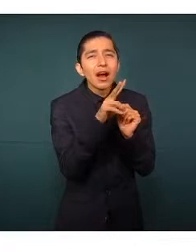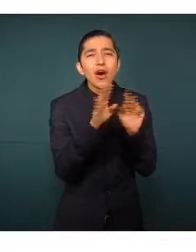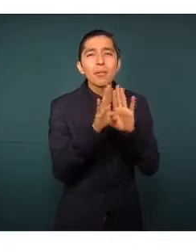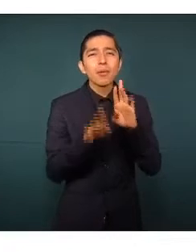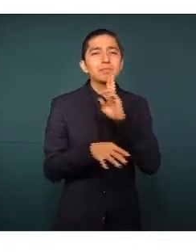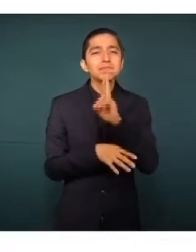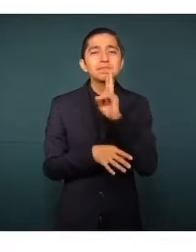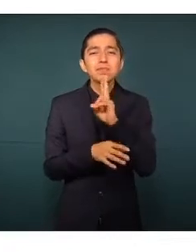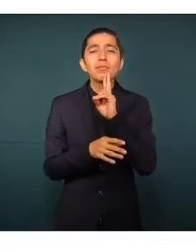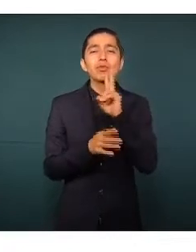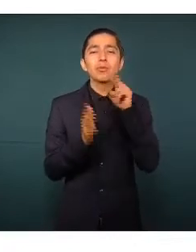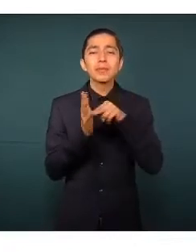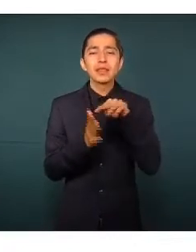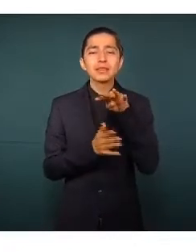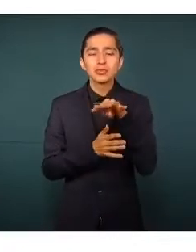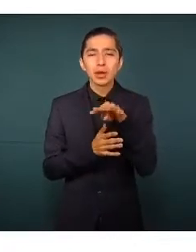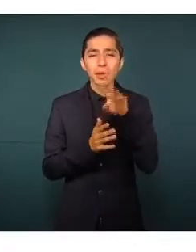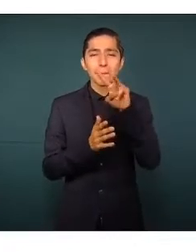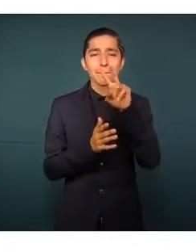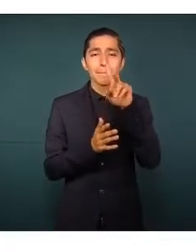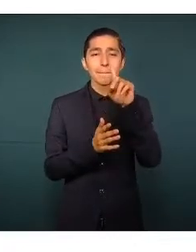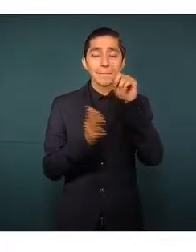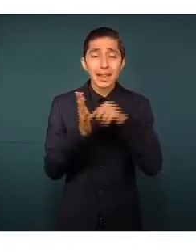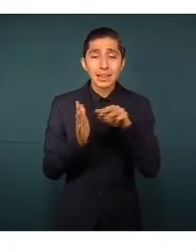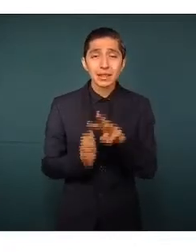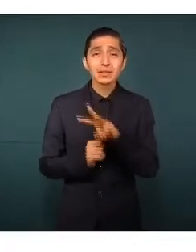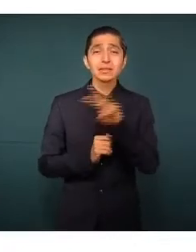acumulado. En el 2019,